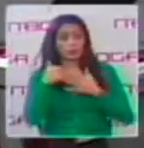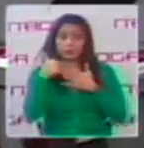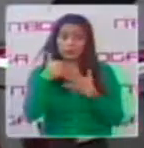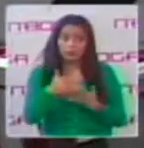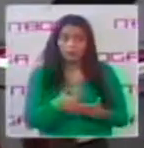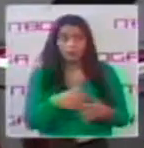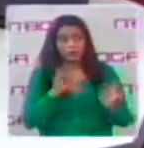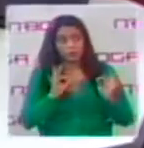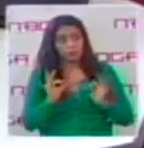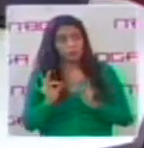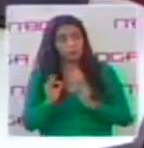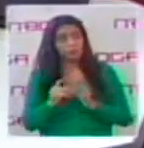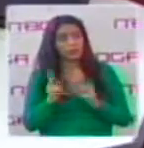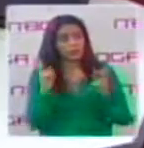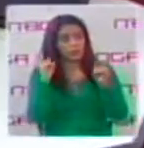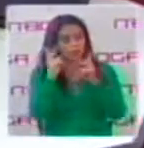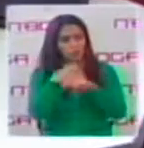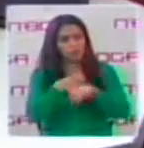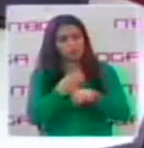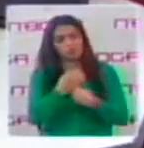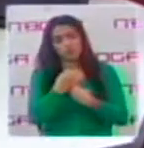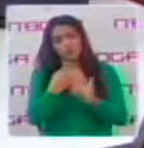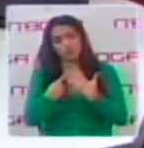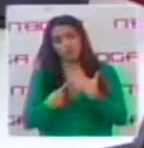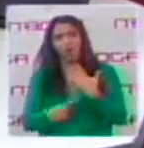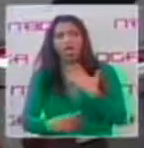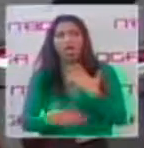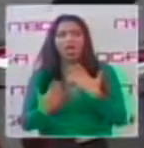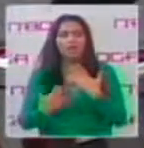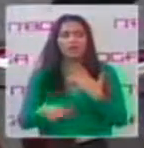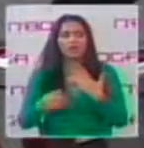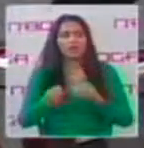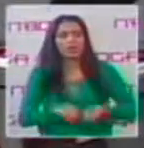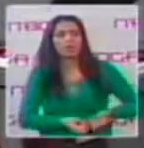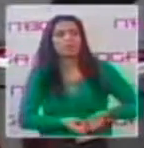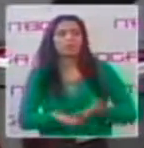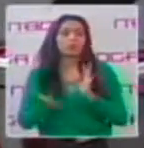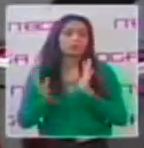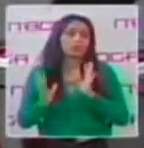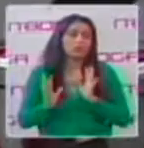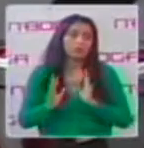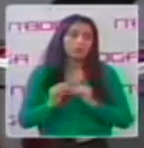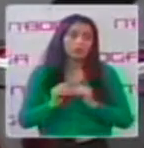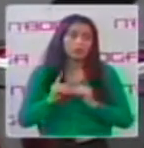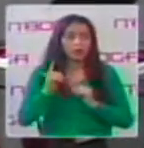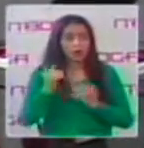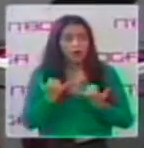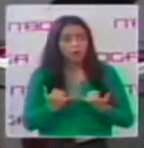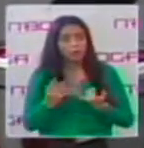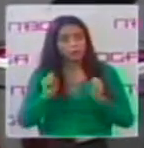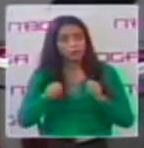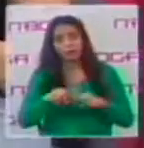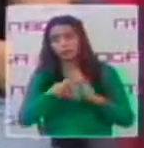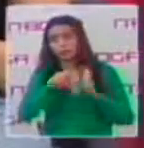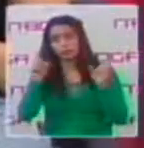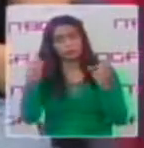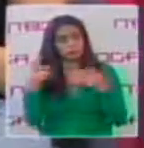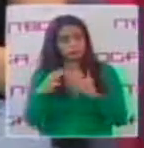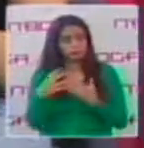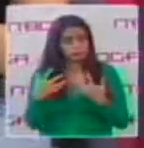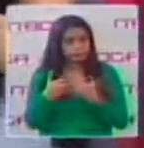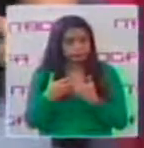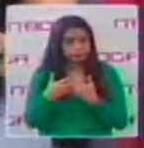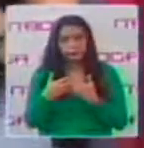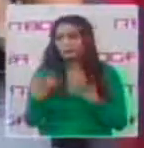cantidad de productos que de pronto al día de hoy están siendo desperdiciados ahora pueden tener una nueva dirección y un beneficio. Por supuesto, la idea